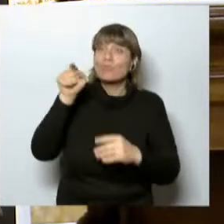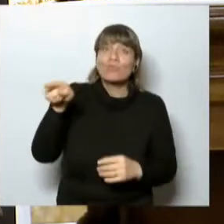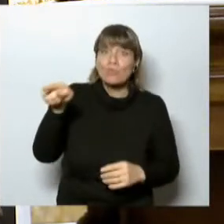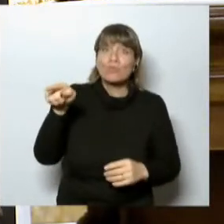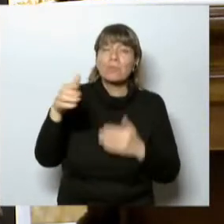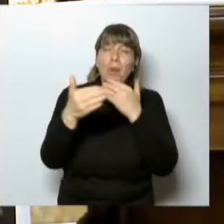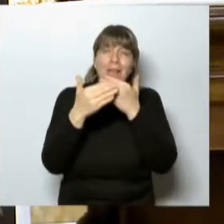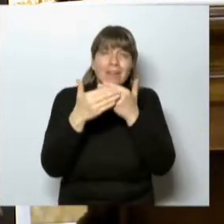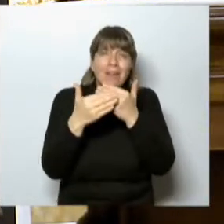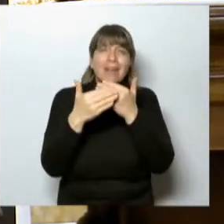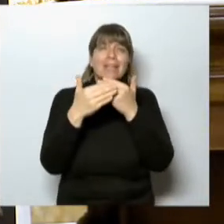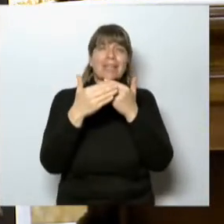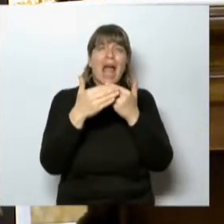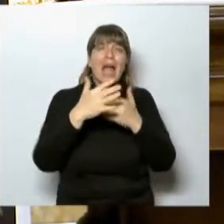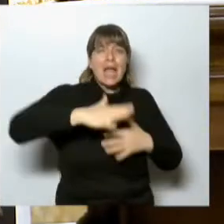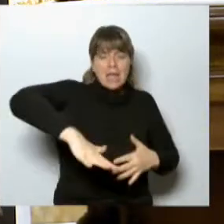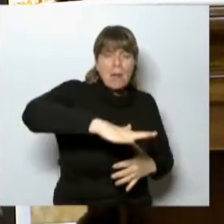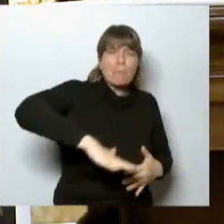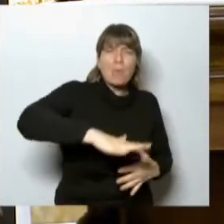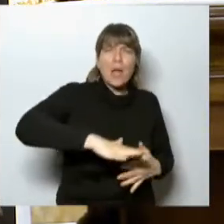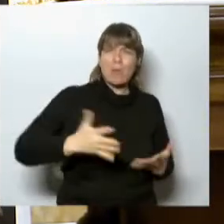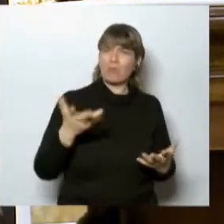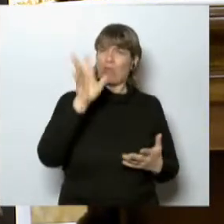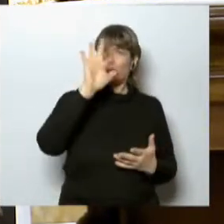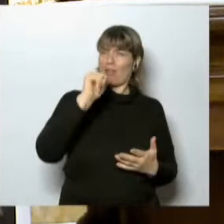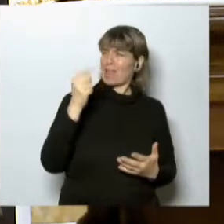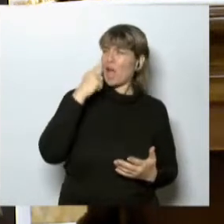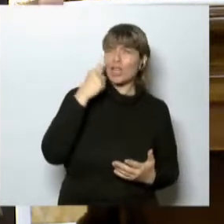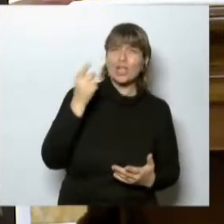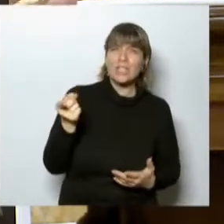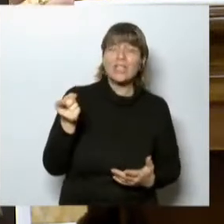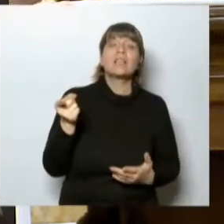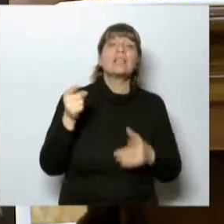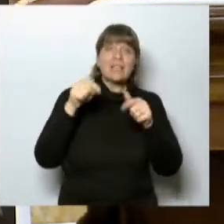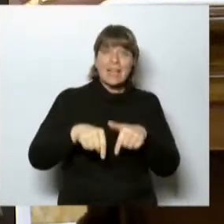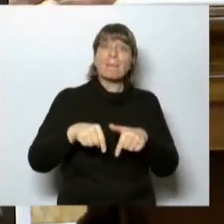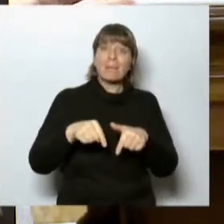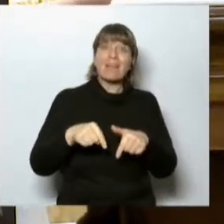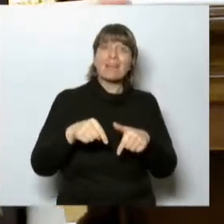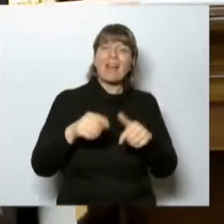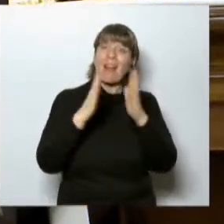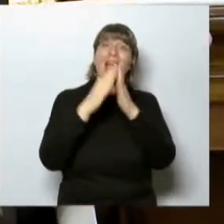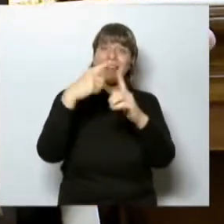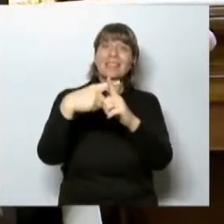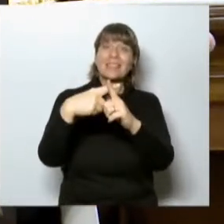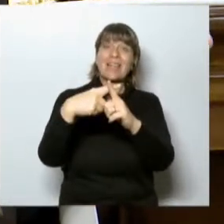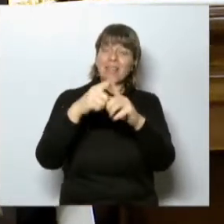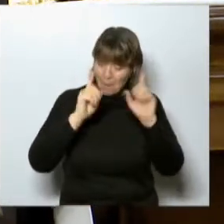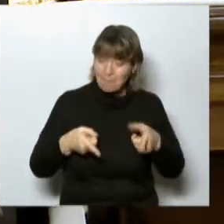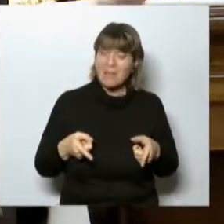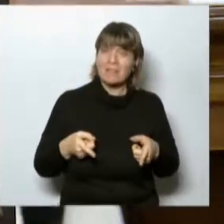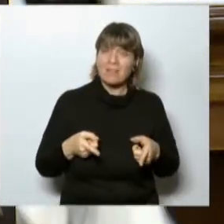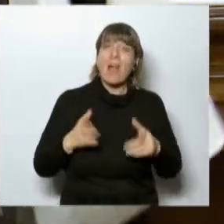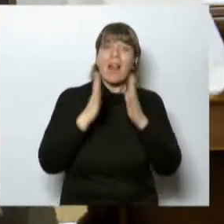la cercanía, por la vulgaridad del trato cotidiano, también se traslada a la dimensión de la Iglesia.